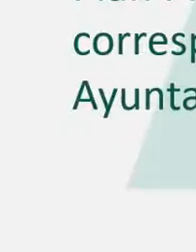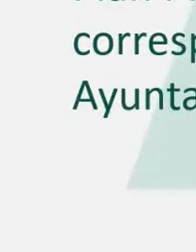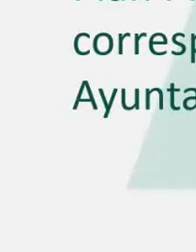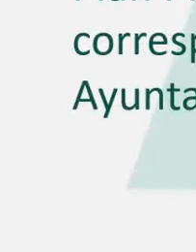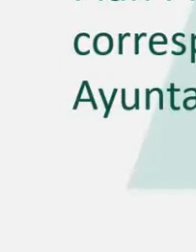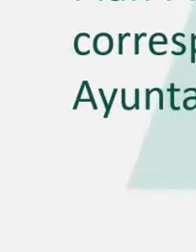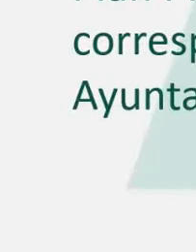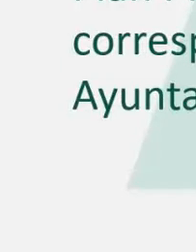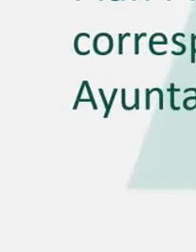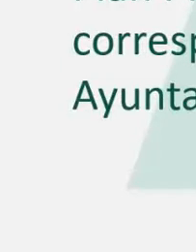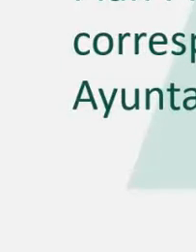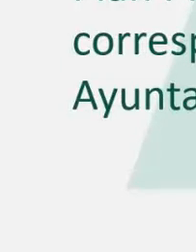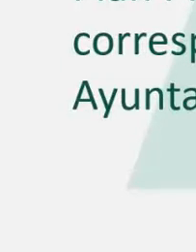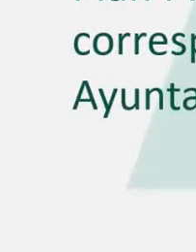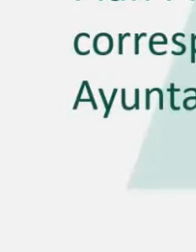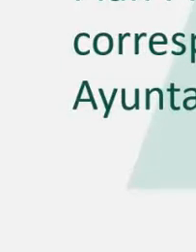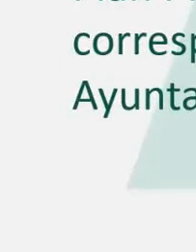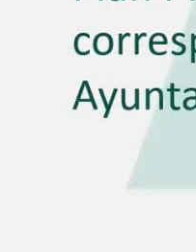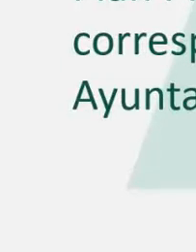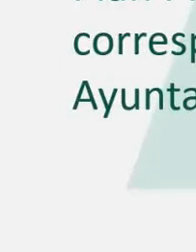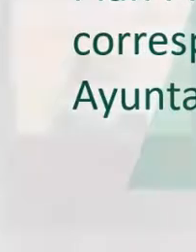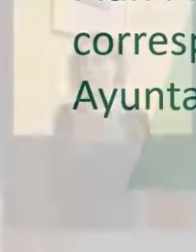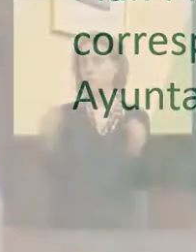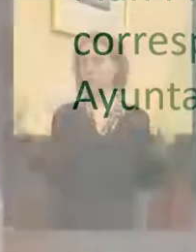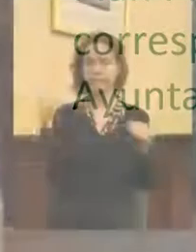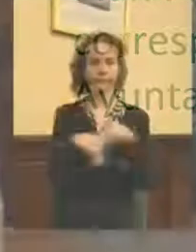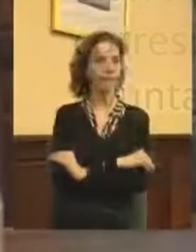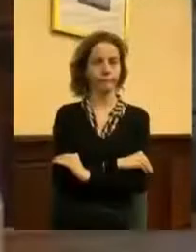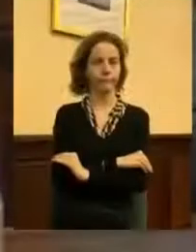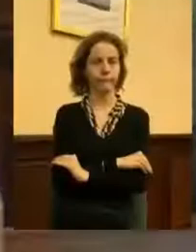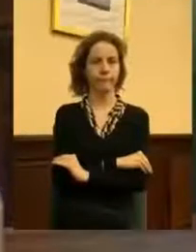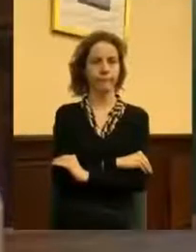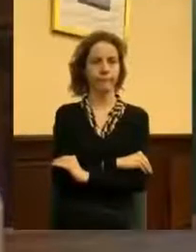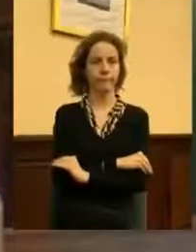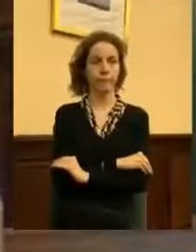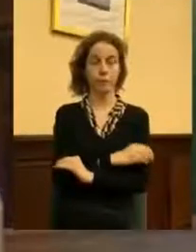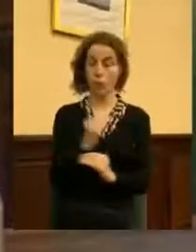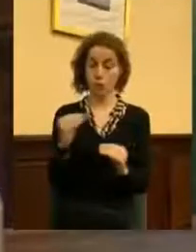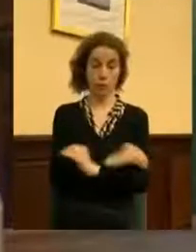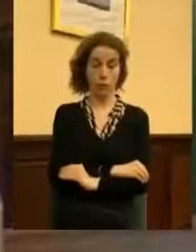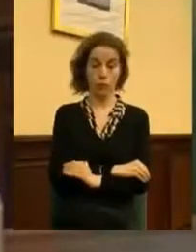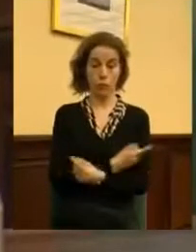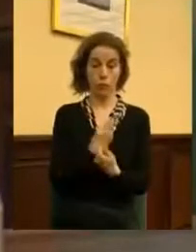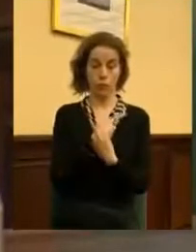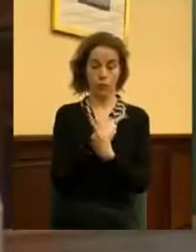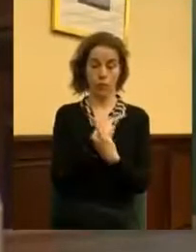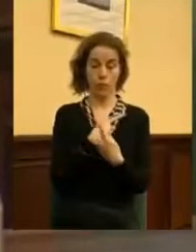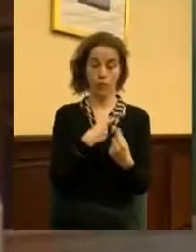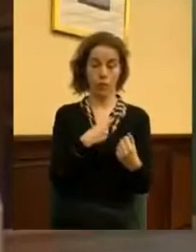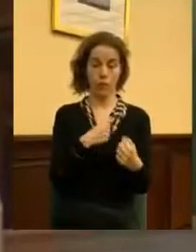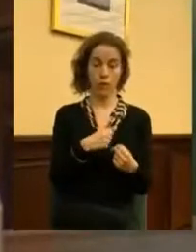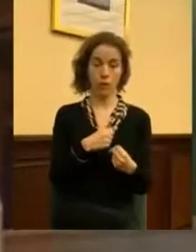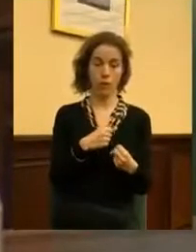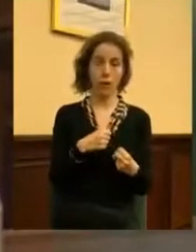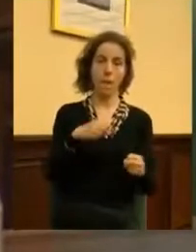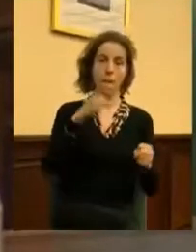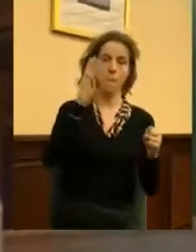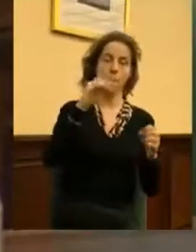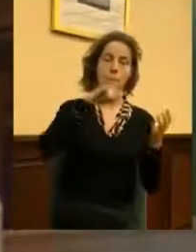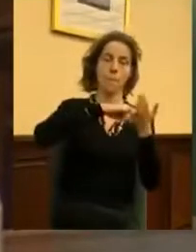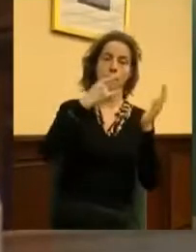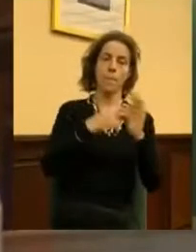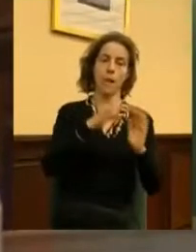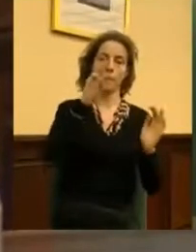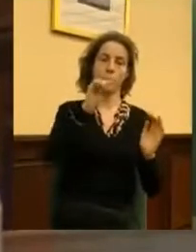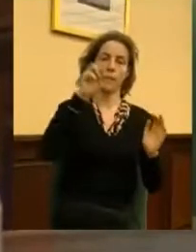Nosotros no estamos de acuerdo con esta moción que presenta el Partido Popular. No estábamos de acuerdo tampoco con la suspensión del Plan PIR que